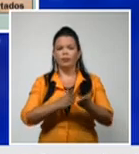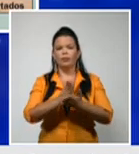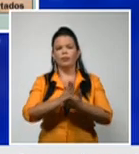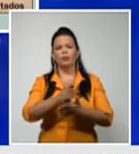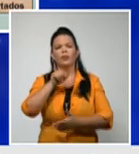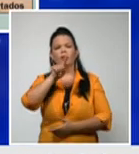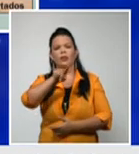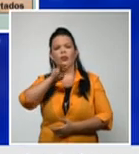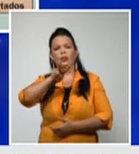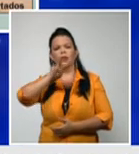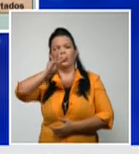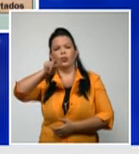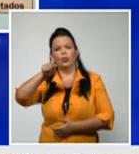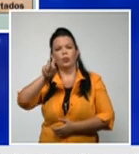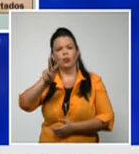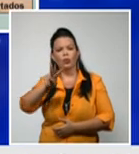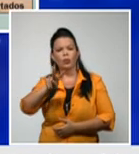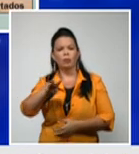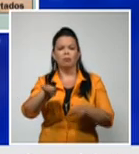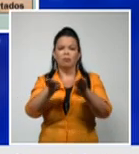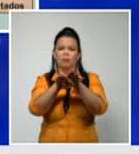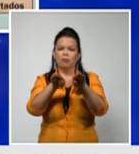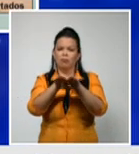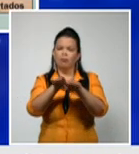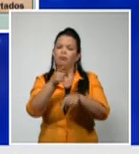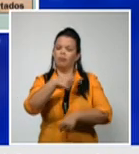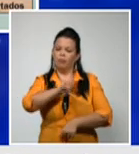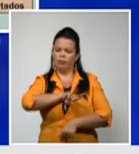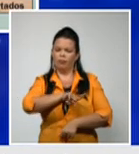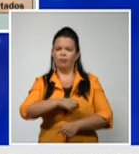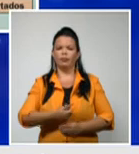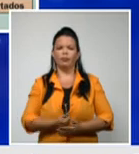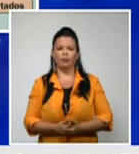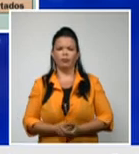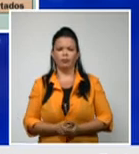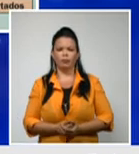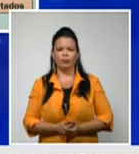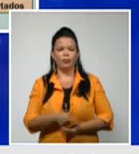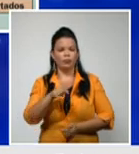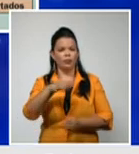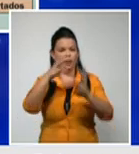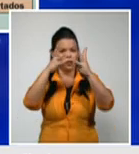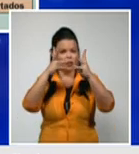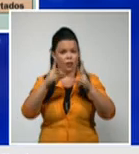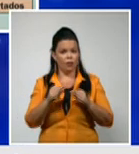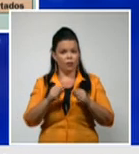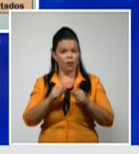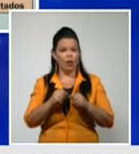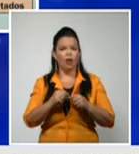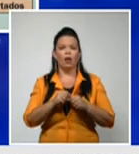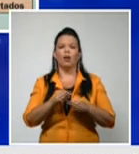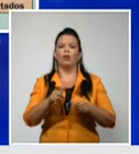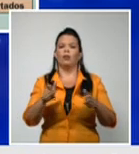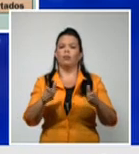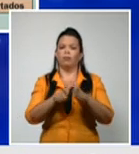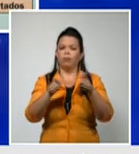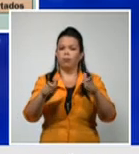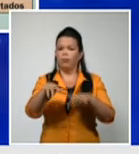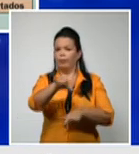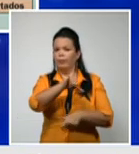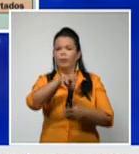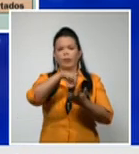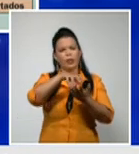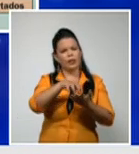122,2, similar a la del día de ayer. Tasas elevadas todavía en Pinar del Río, Ciego, Camagüey